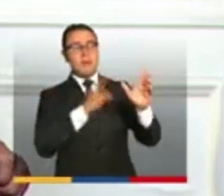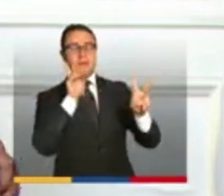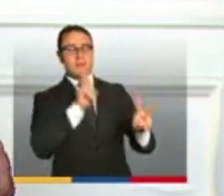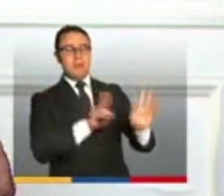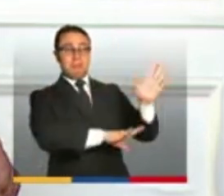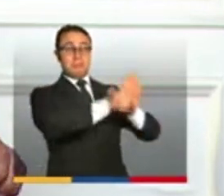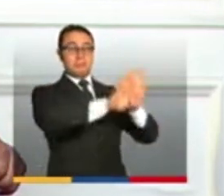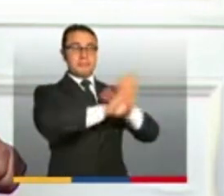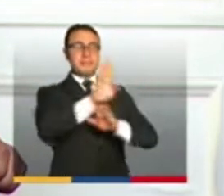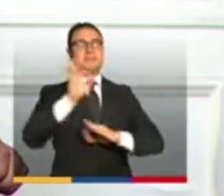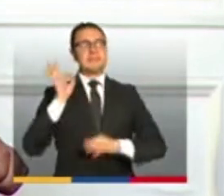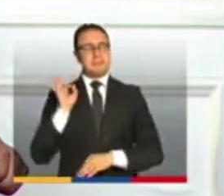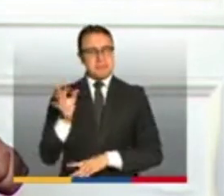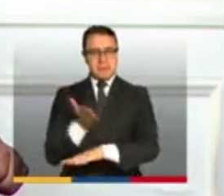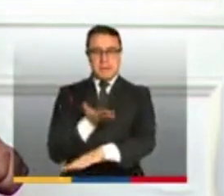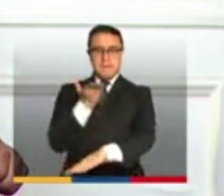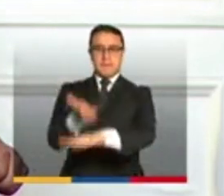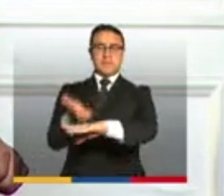el tema.